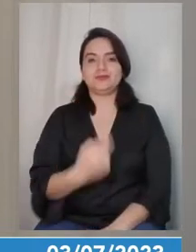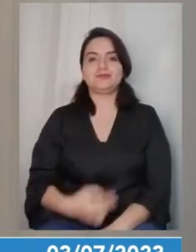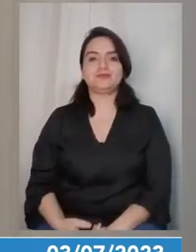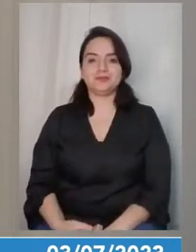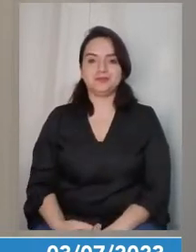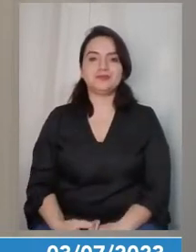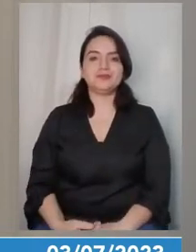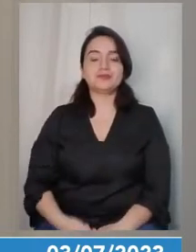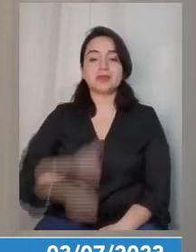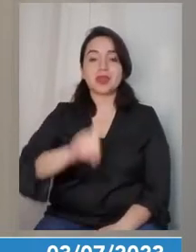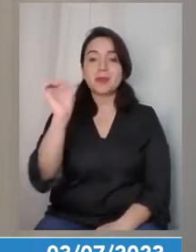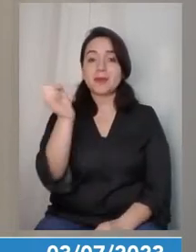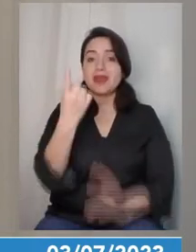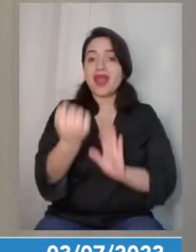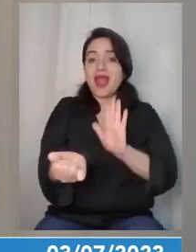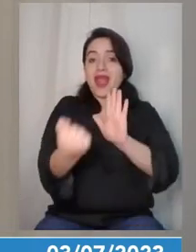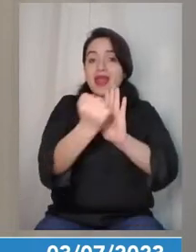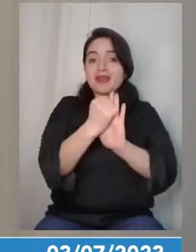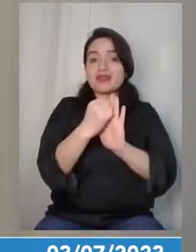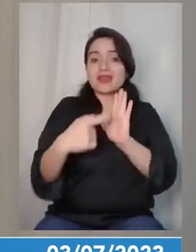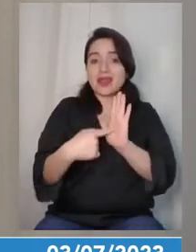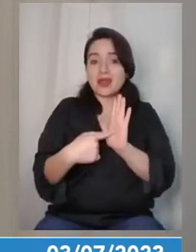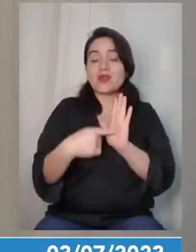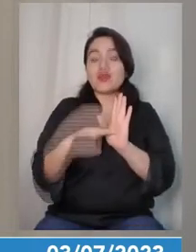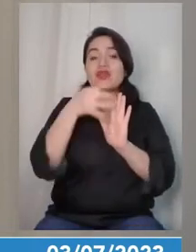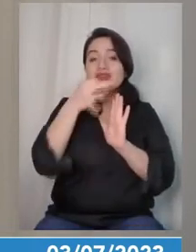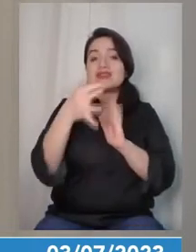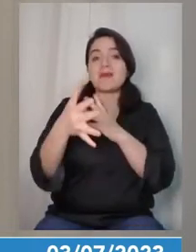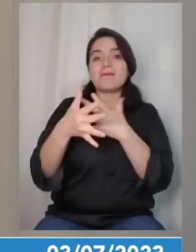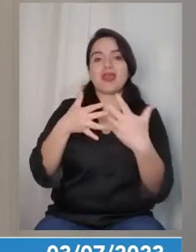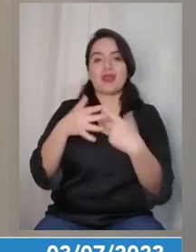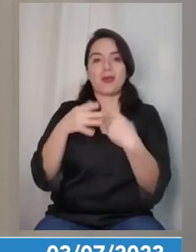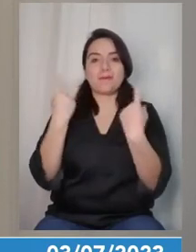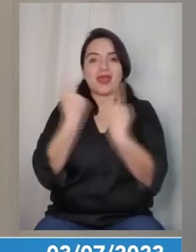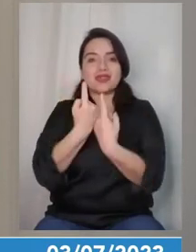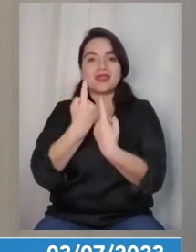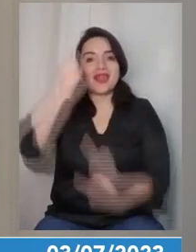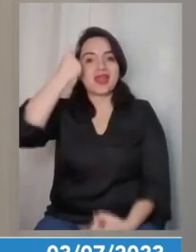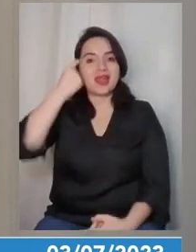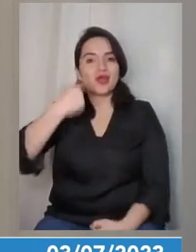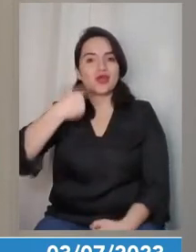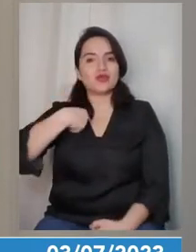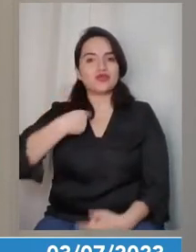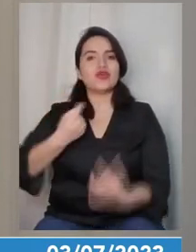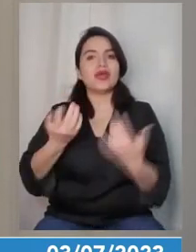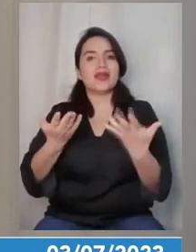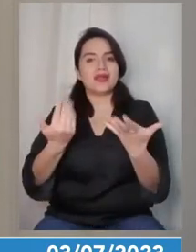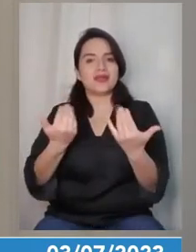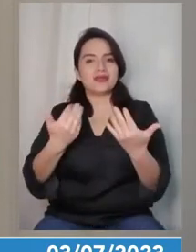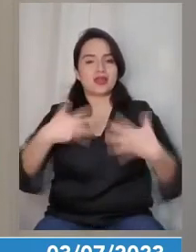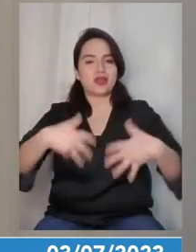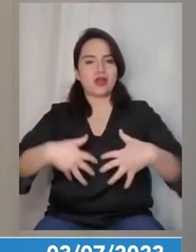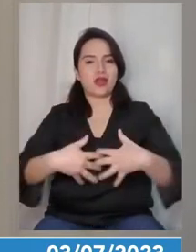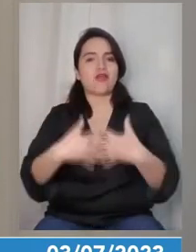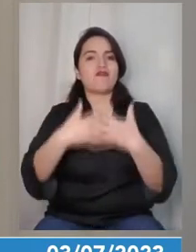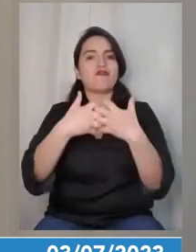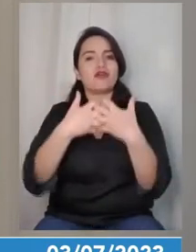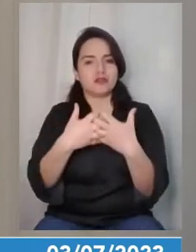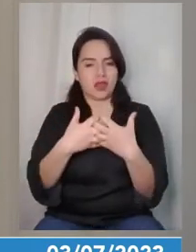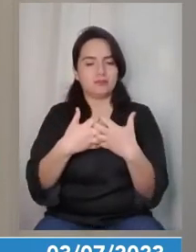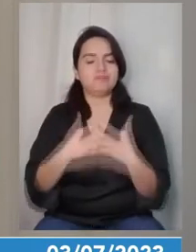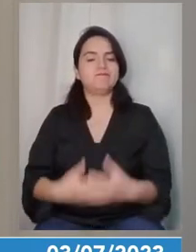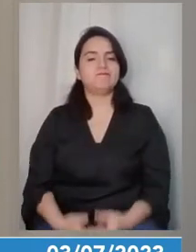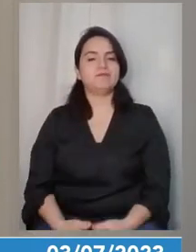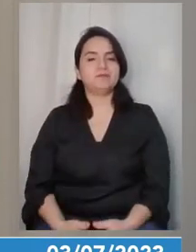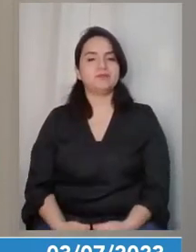que menciona medio ambiente, creo yo que es necesario reforzarlo. ¿Por qué? Porque si uno va leyendo el anteproyecto,